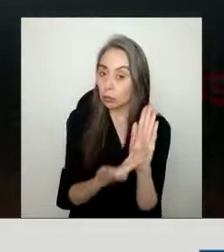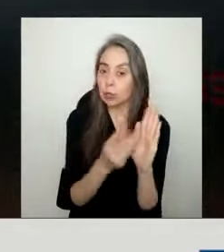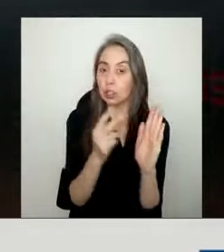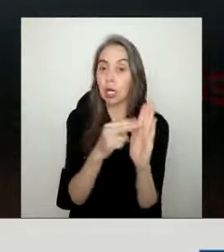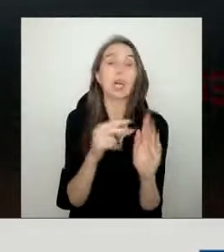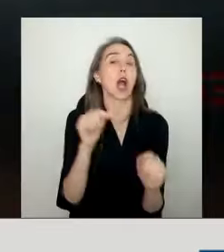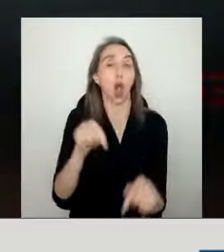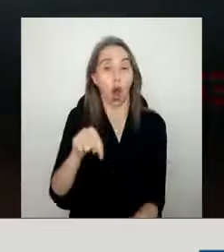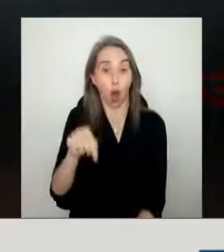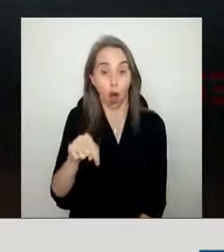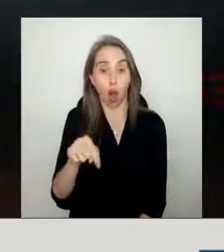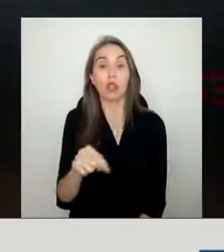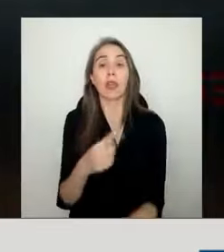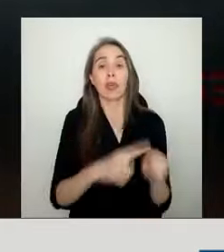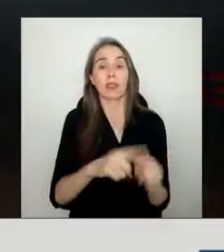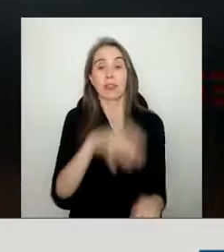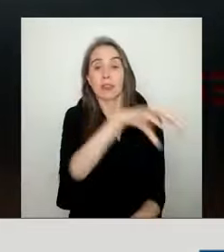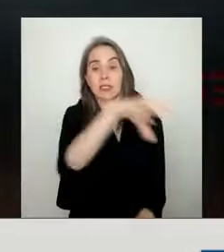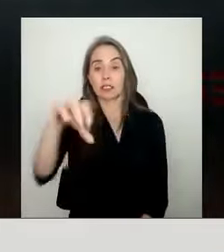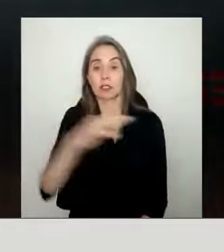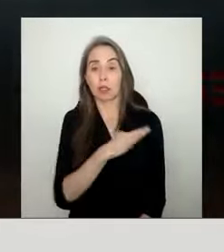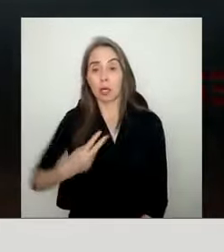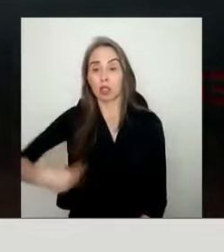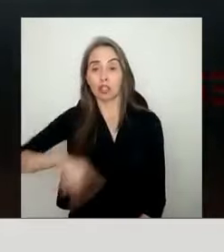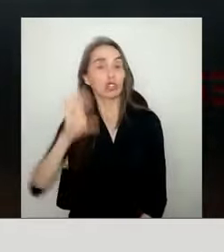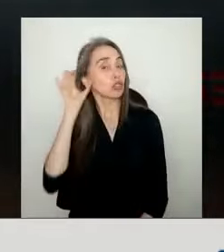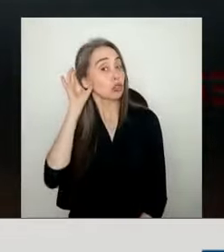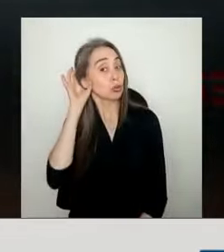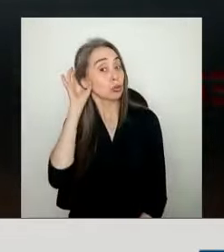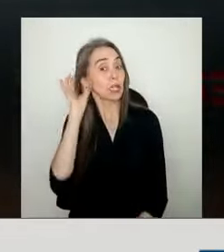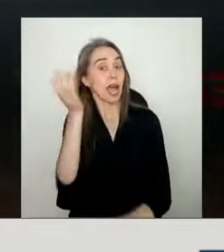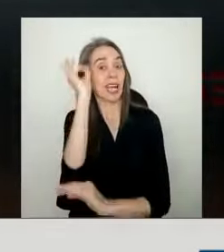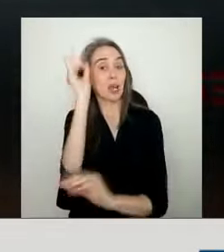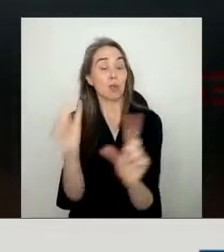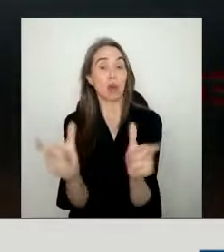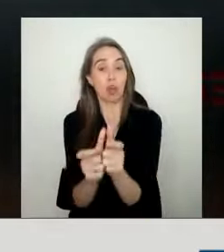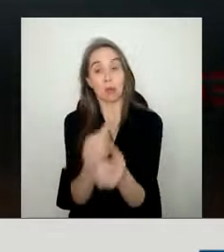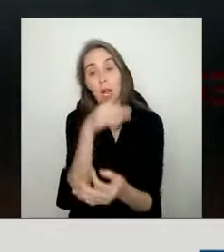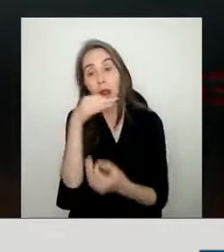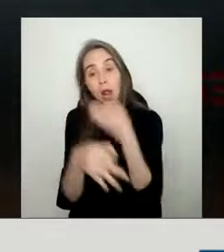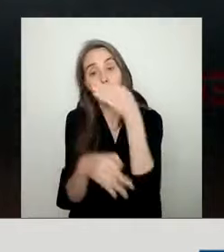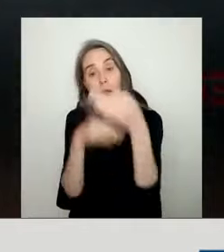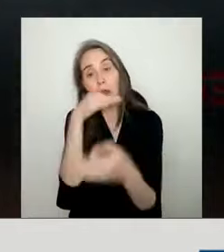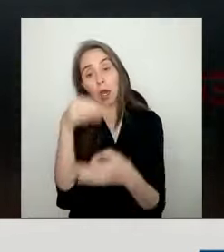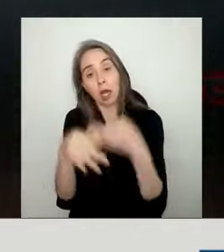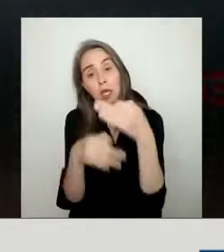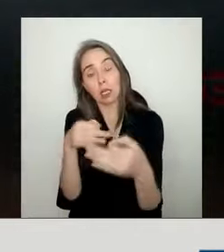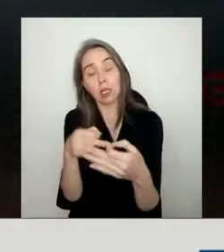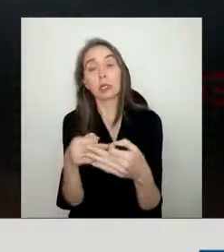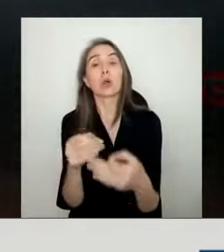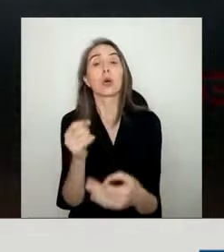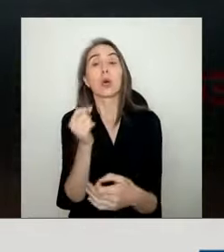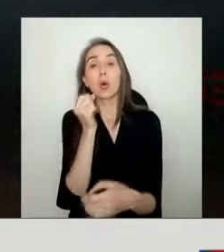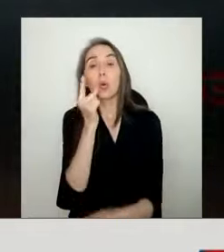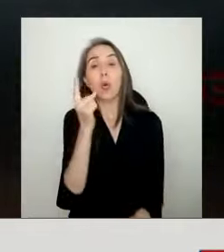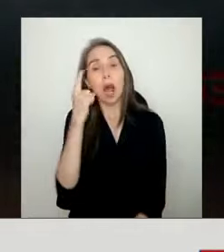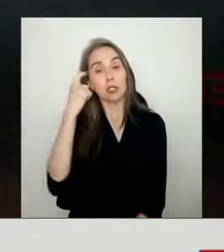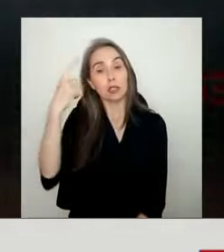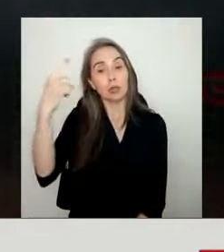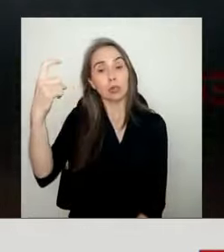nos ha tocado escuchar también en las comisiones donde han expuesto cuál sería el sueño de su desarrollo en su